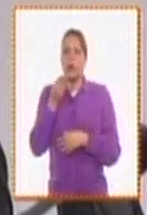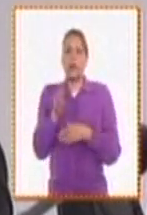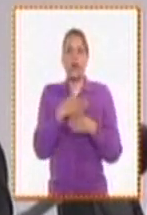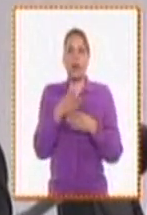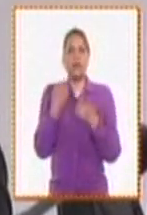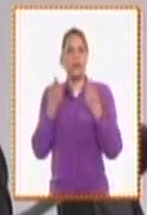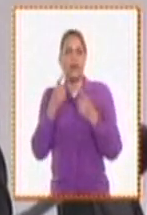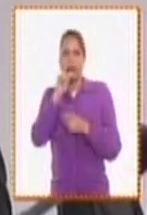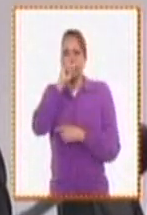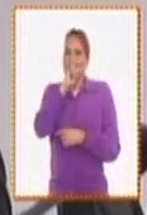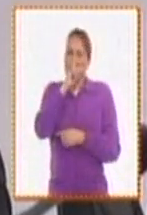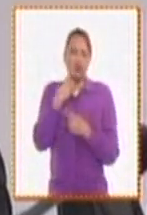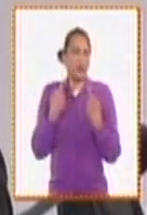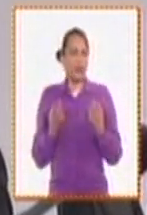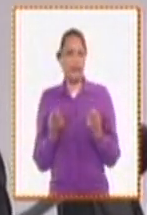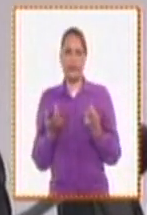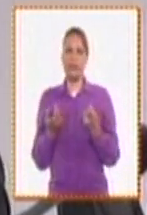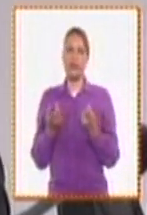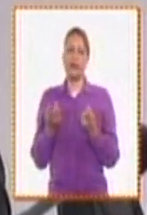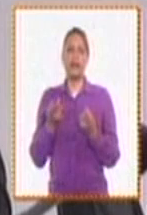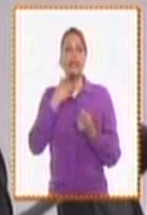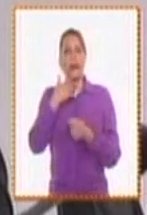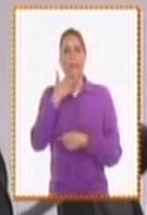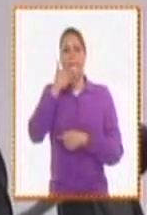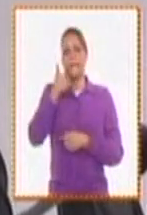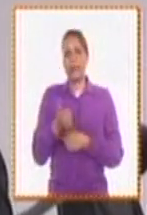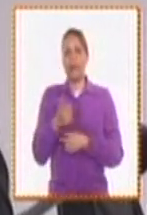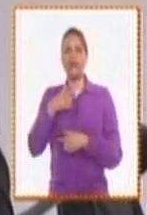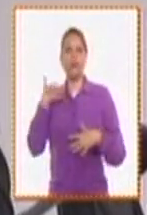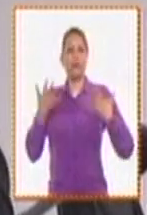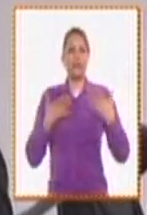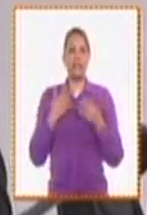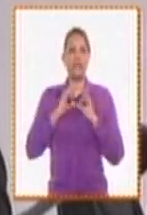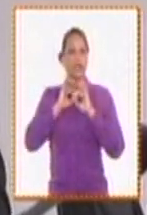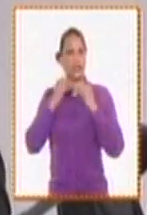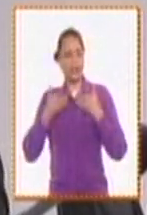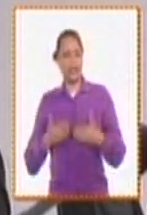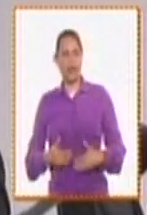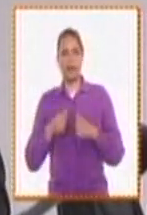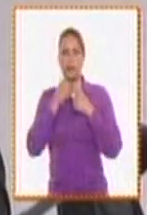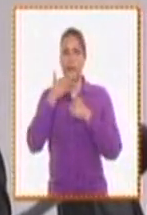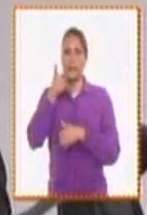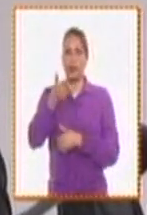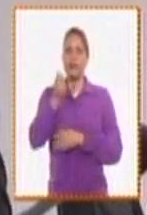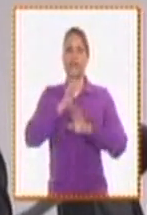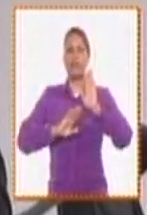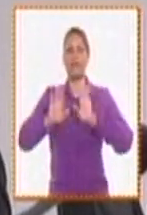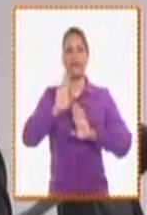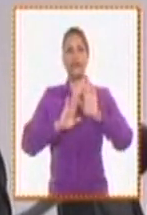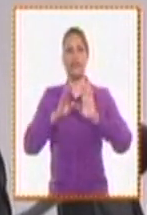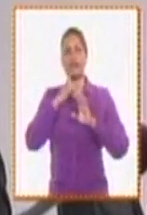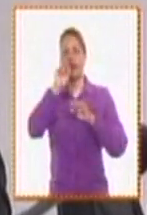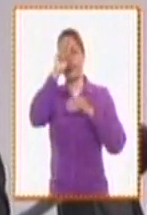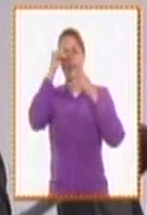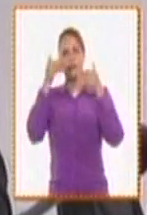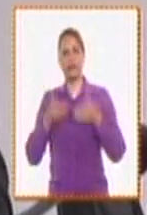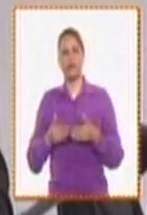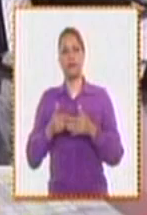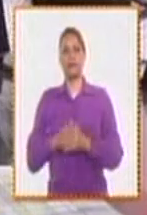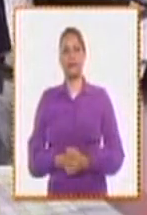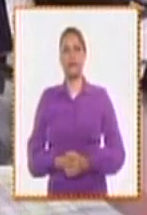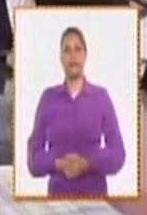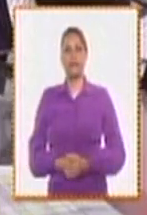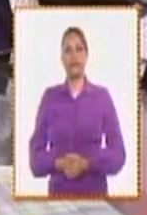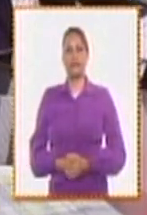que tiene que ser atractivo para nuestros jóvenes, siempre alejado de las drogas, porque como se ha dicho aquí, nosotros defendemos el principio de tolerancia cero a la droga.